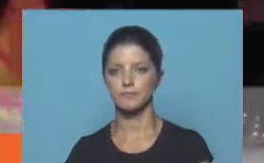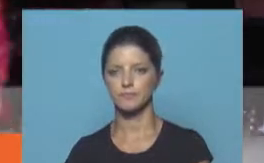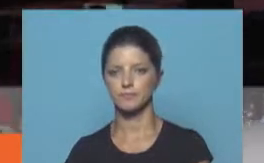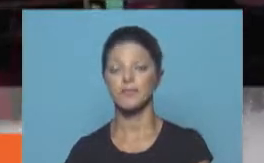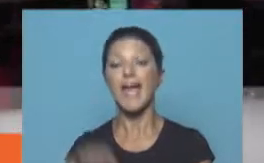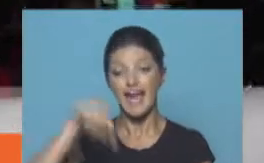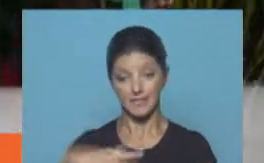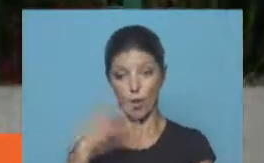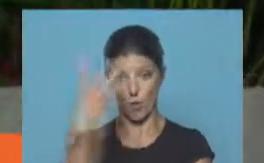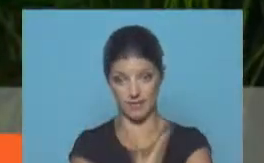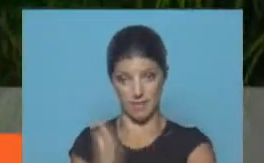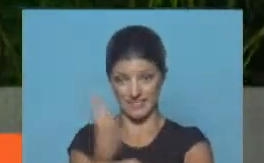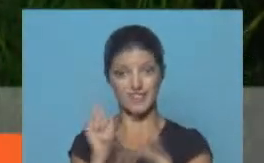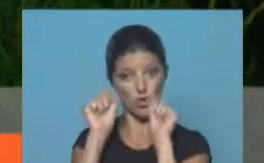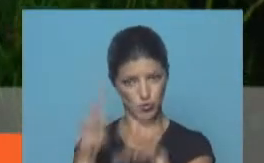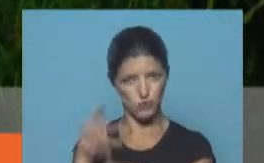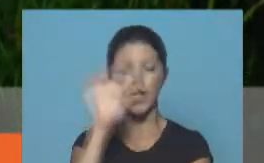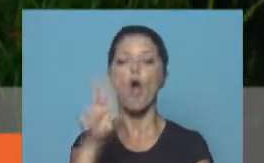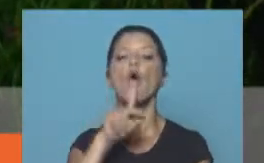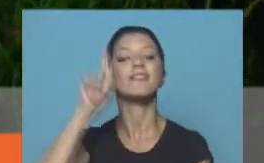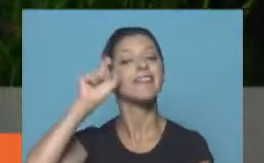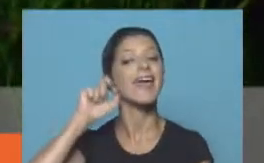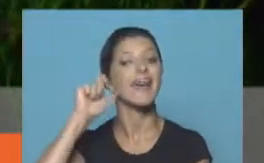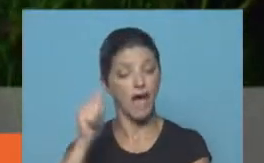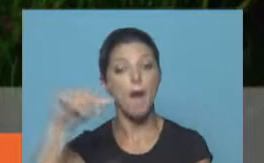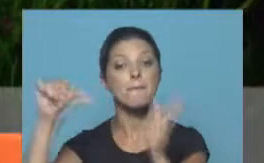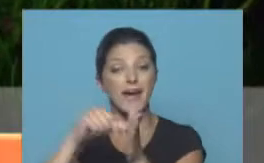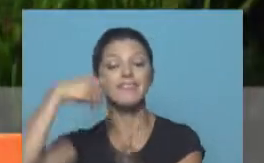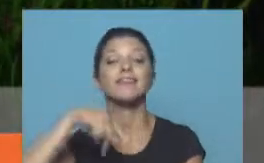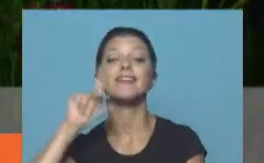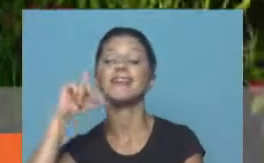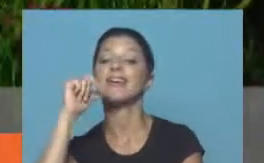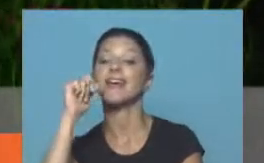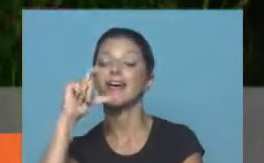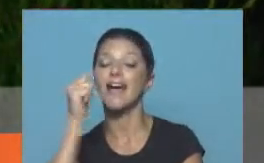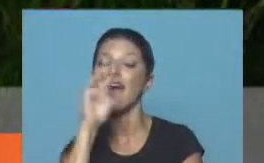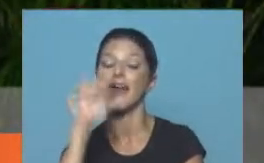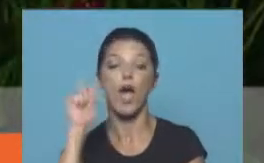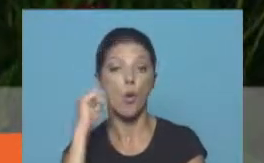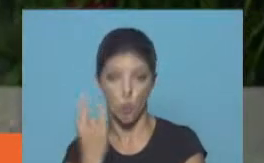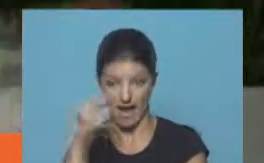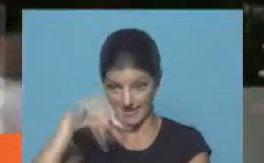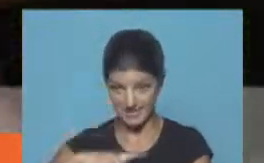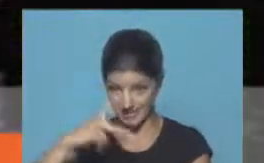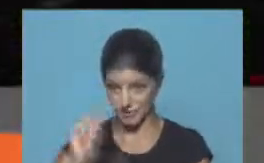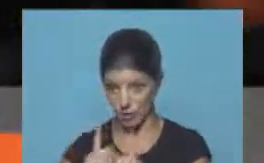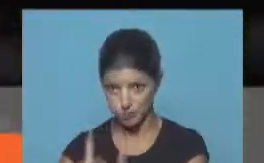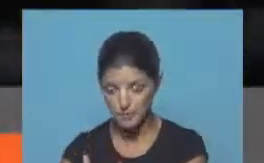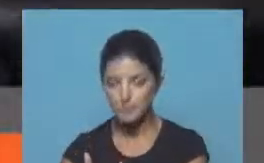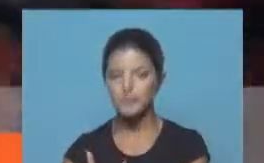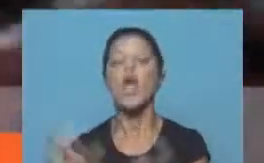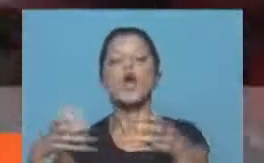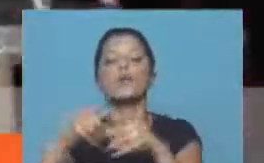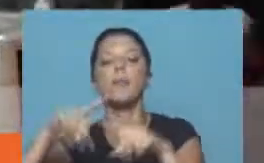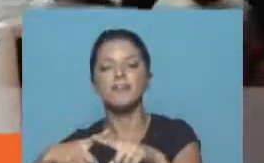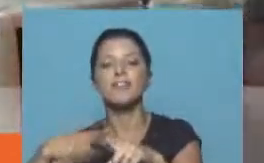el cuarto mandato presidencial de Daniel Ortega en Nicaragua, el tercero consecutivo. El histórico Frente Sandinista de